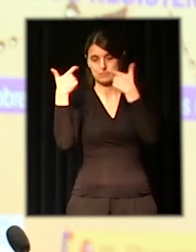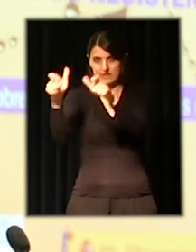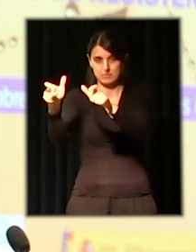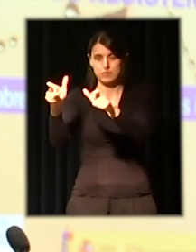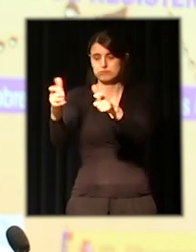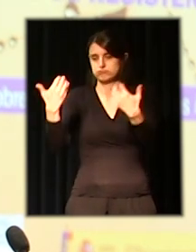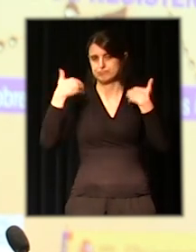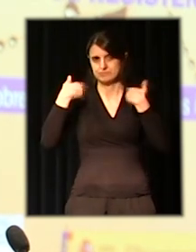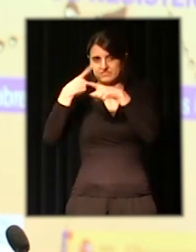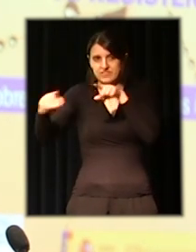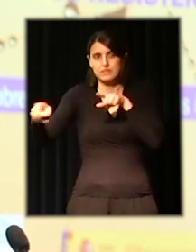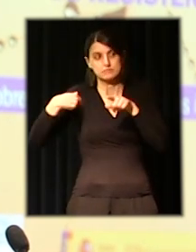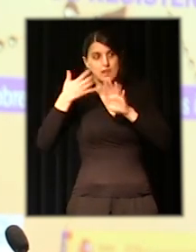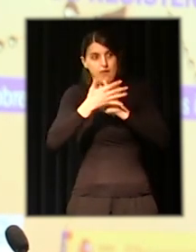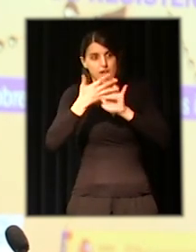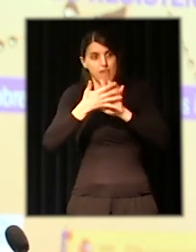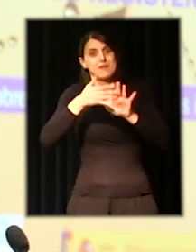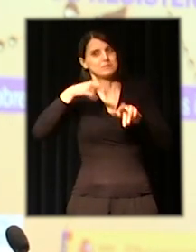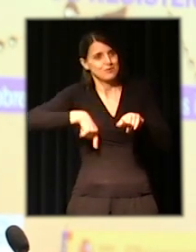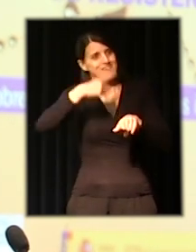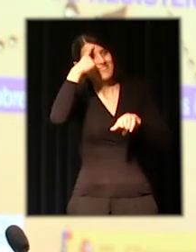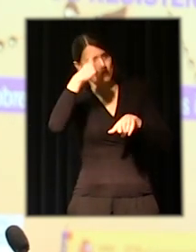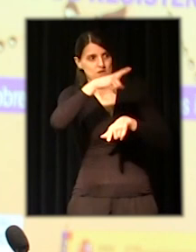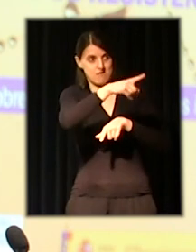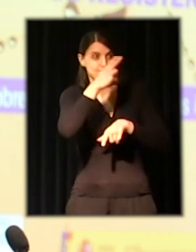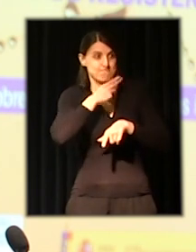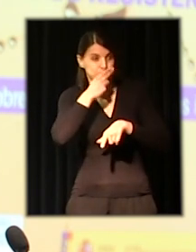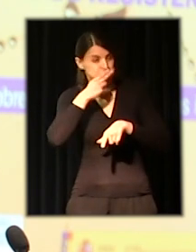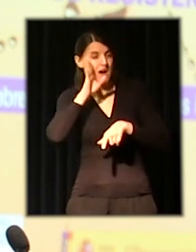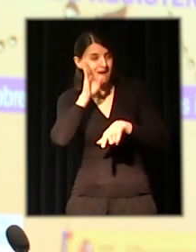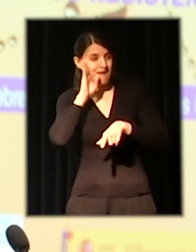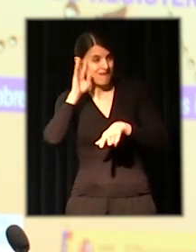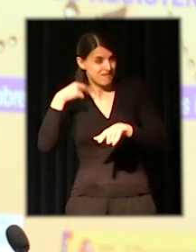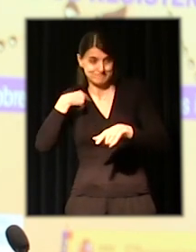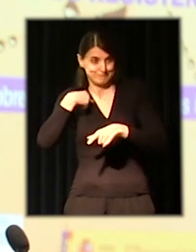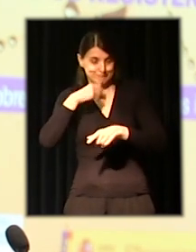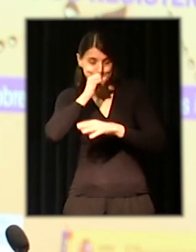que estuvimos hablando, con lo cual le quería recordar el compromiso que está siendo